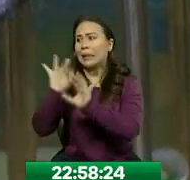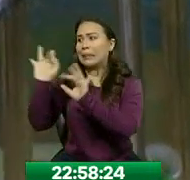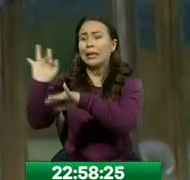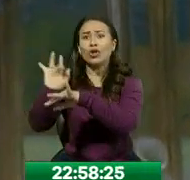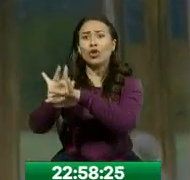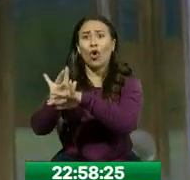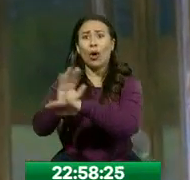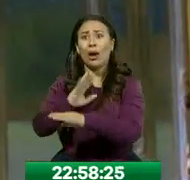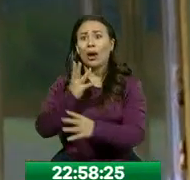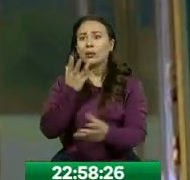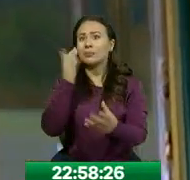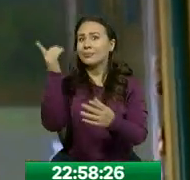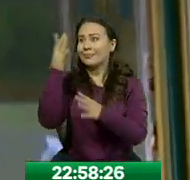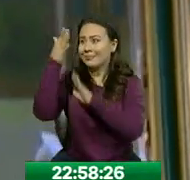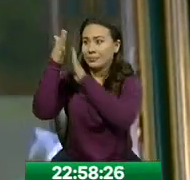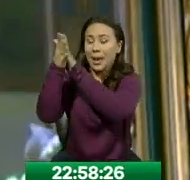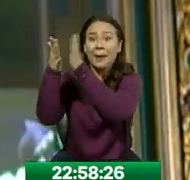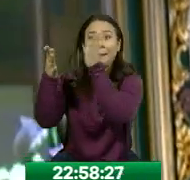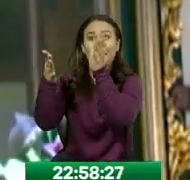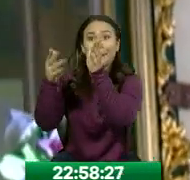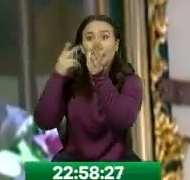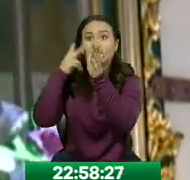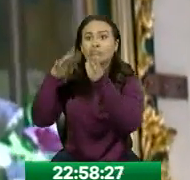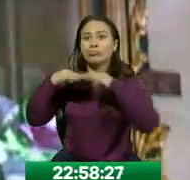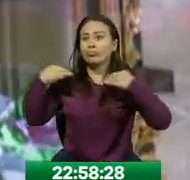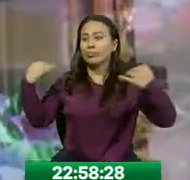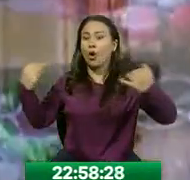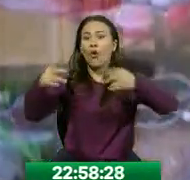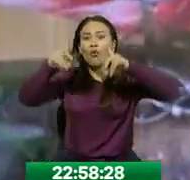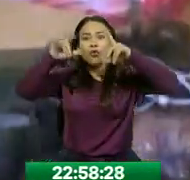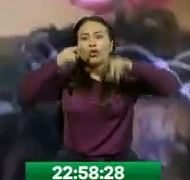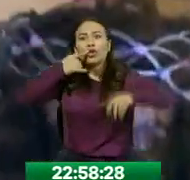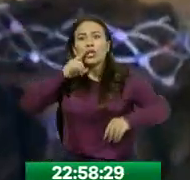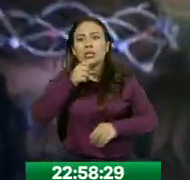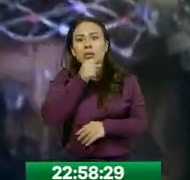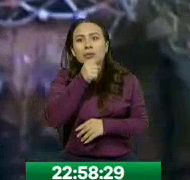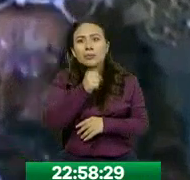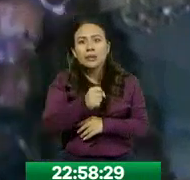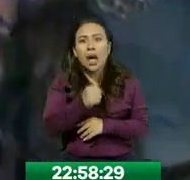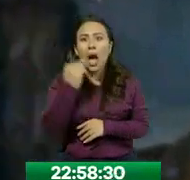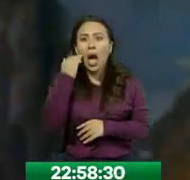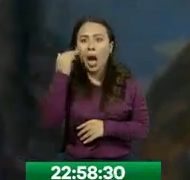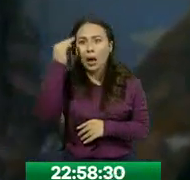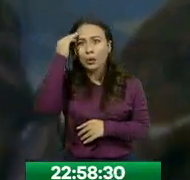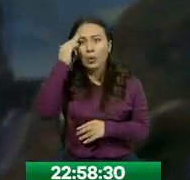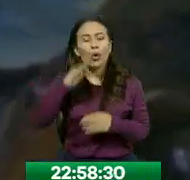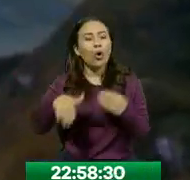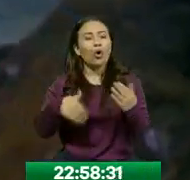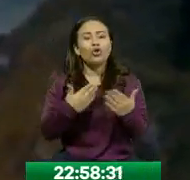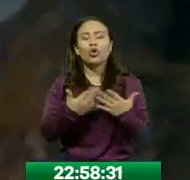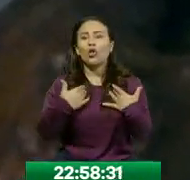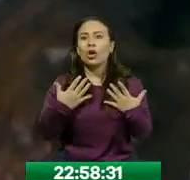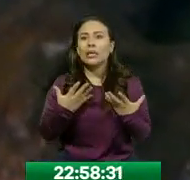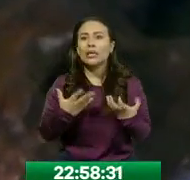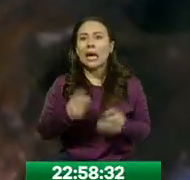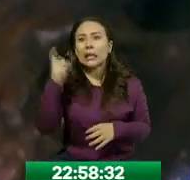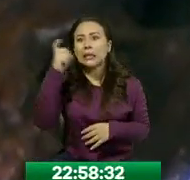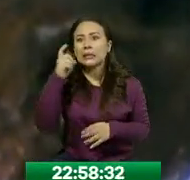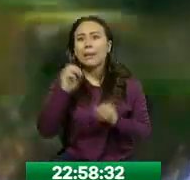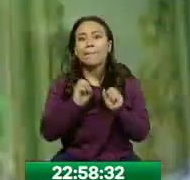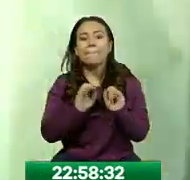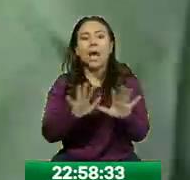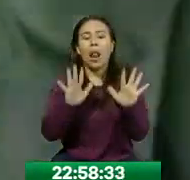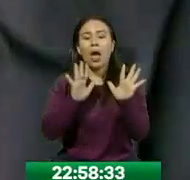la ve a través de una mampara. Alrededor de ella hay fotos de niños, ancianos, adultos, todos quienes necesiten un milagro